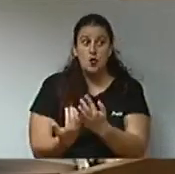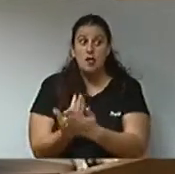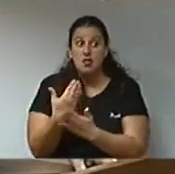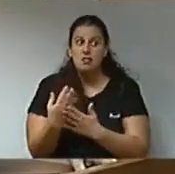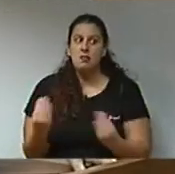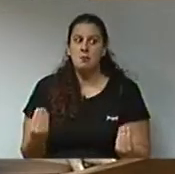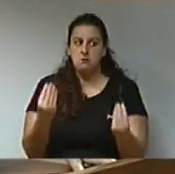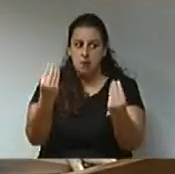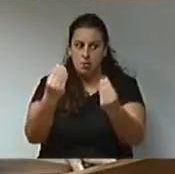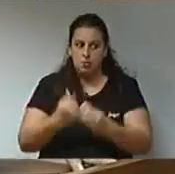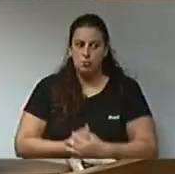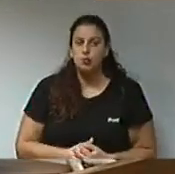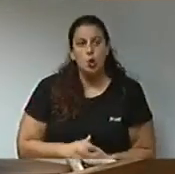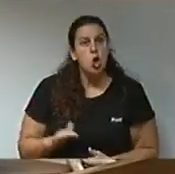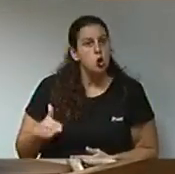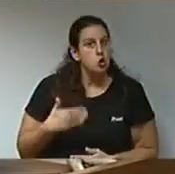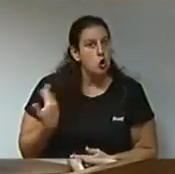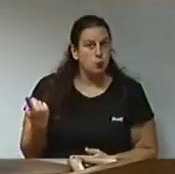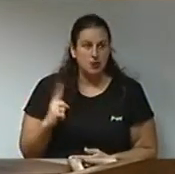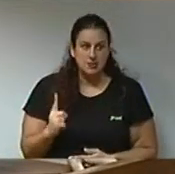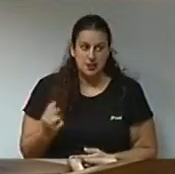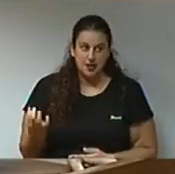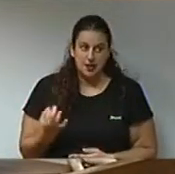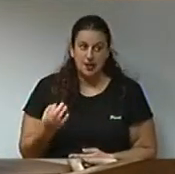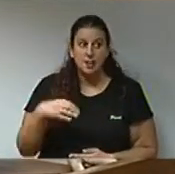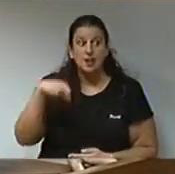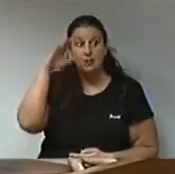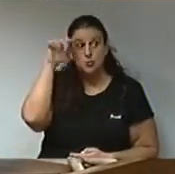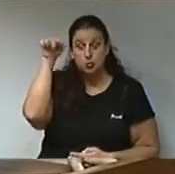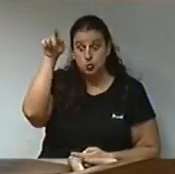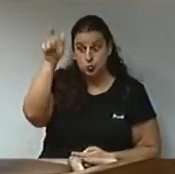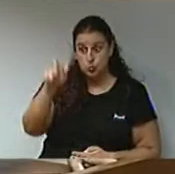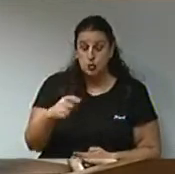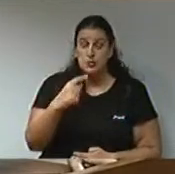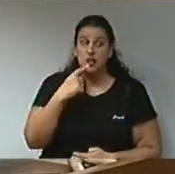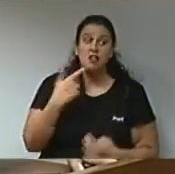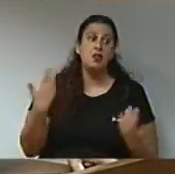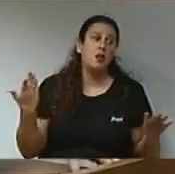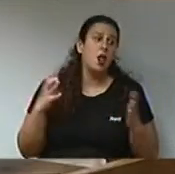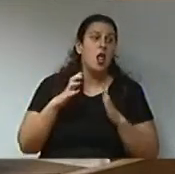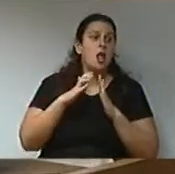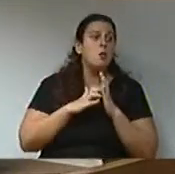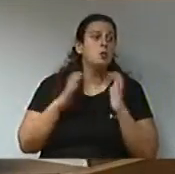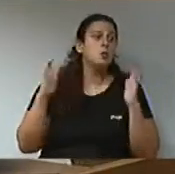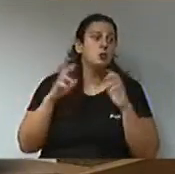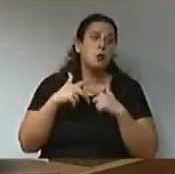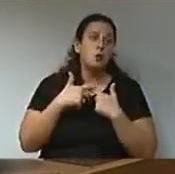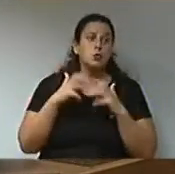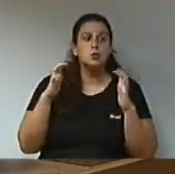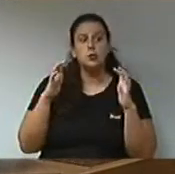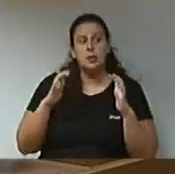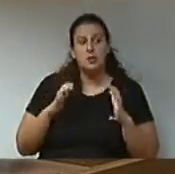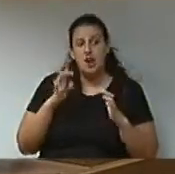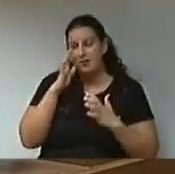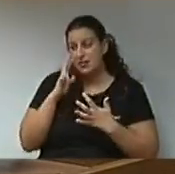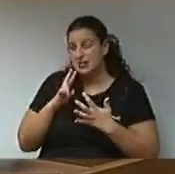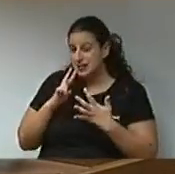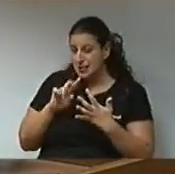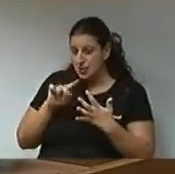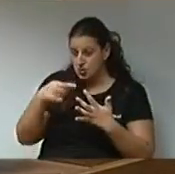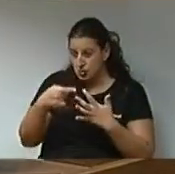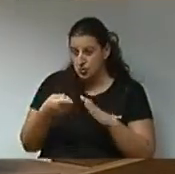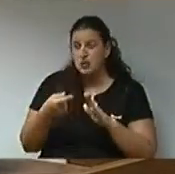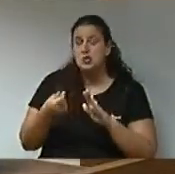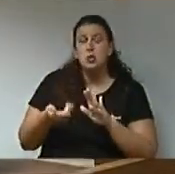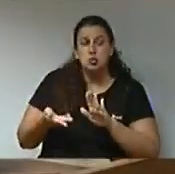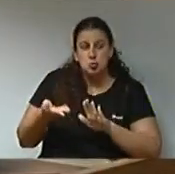mejor. No puede ser que le escuchen a usted decir que va a bajar los impuestos 7 años después de gobernar